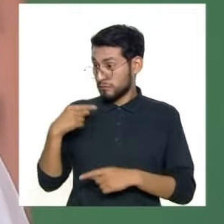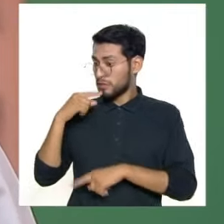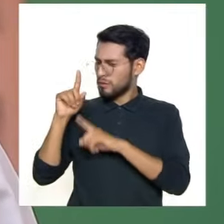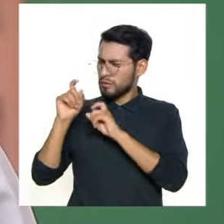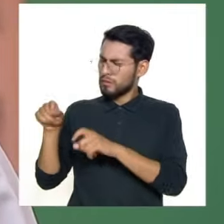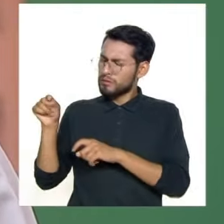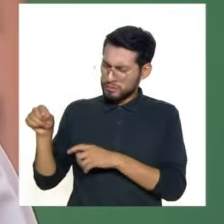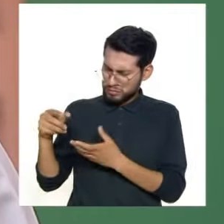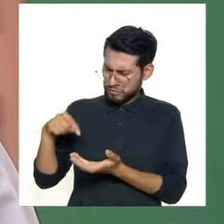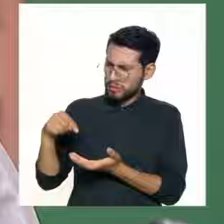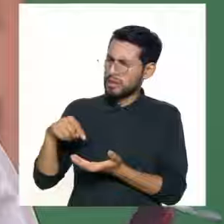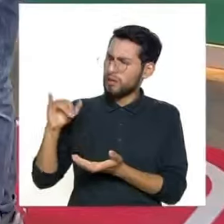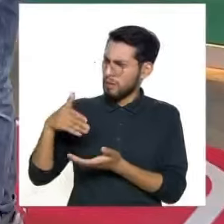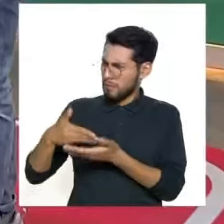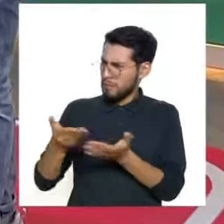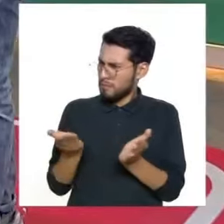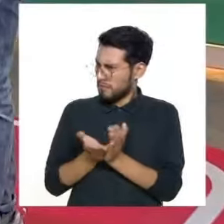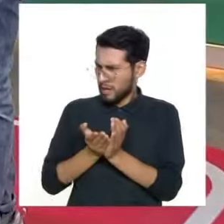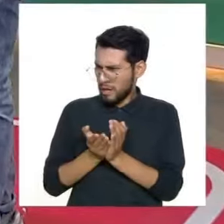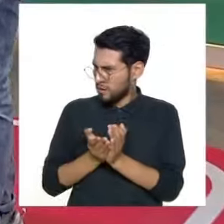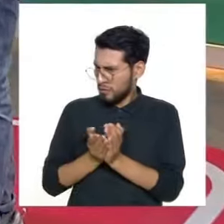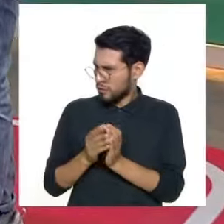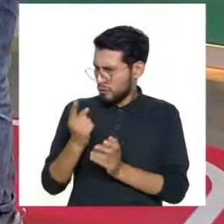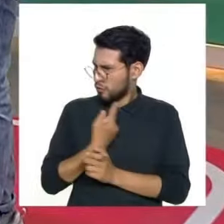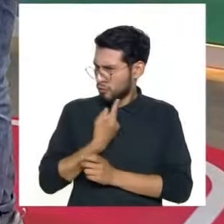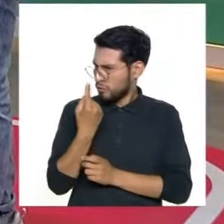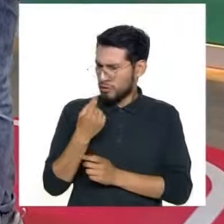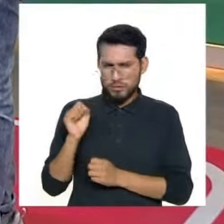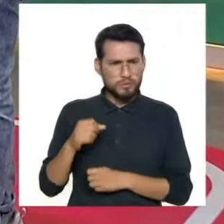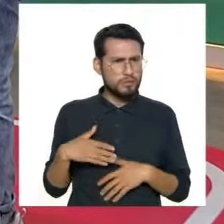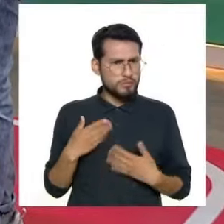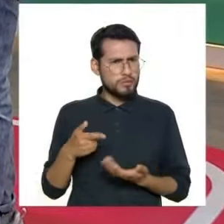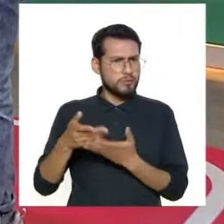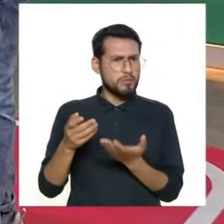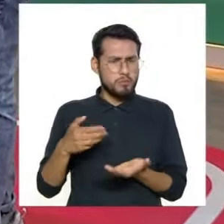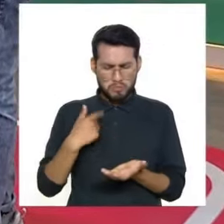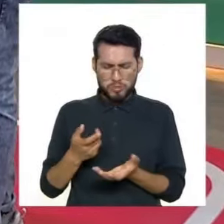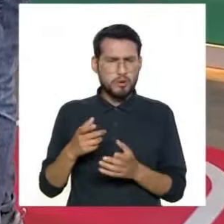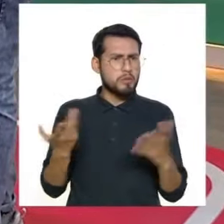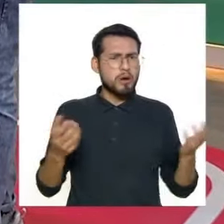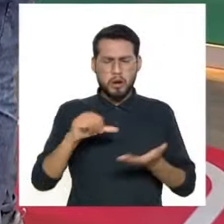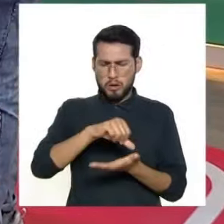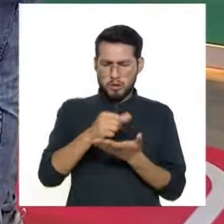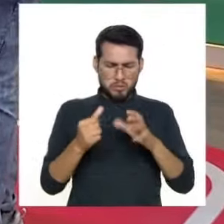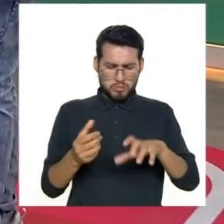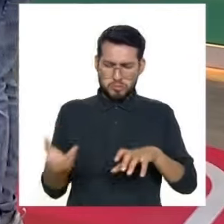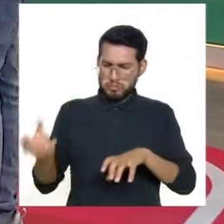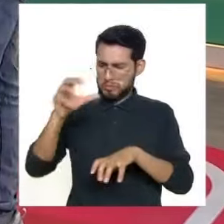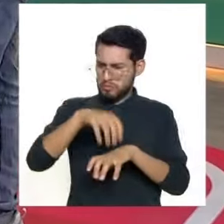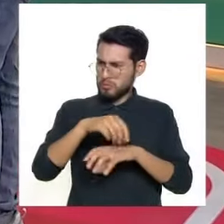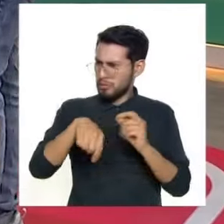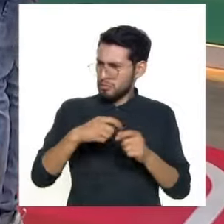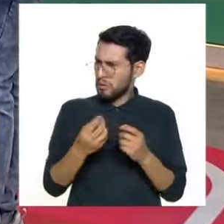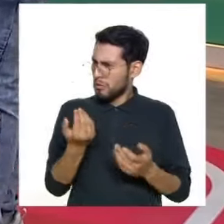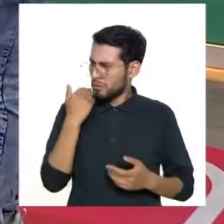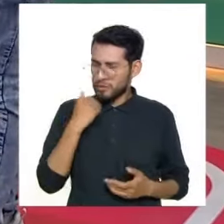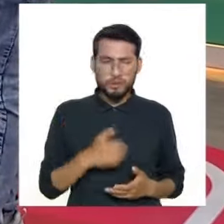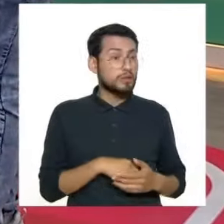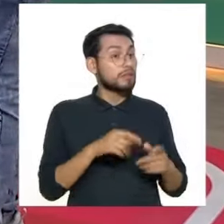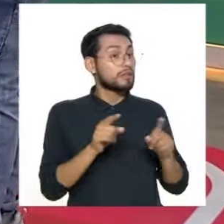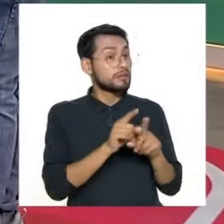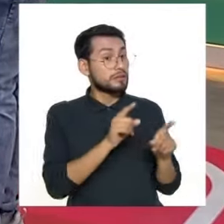preguntar esto básicamente ya es un plato para una persona ya es un plato que simp Son productos de consumo instantáneo y